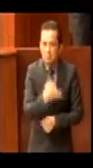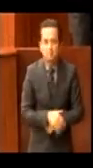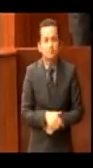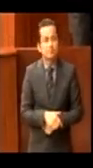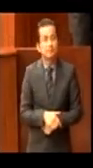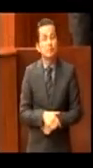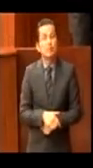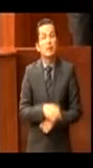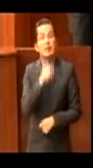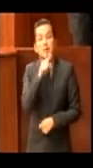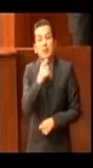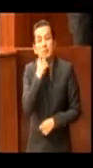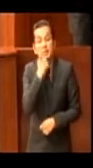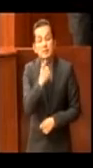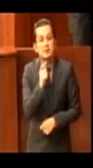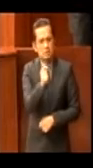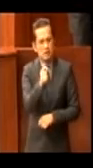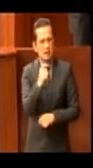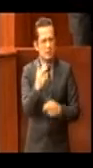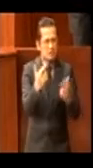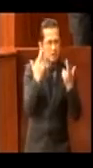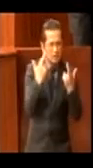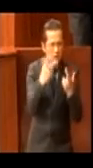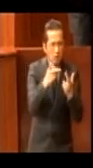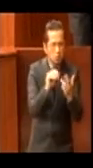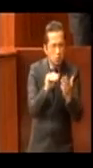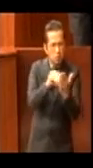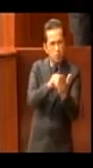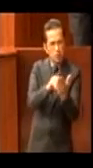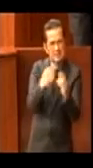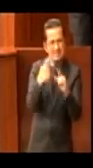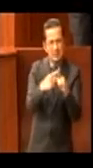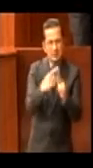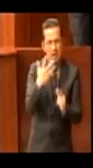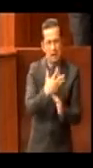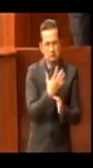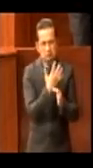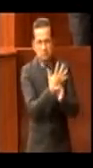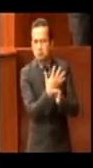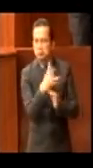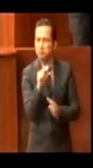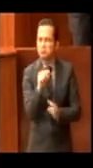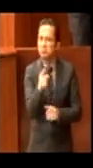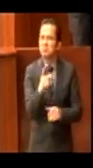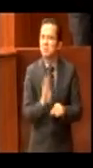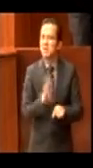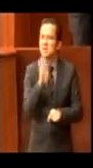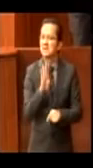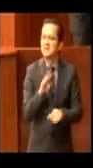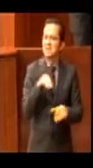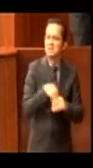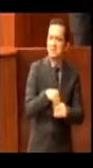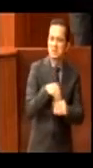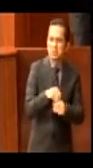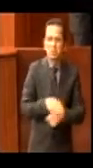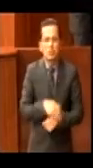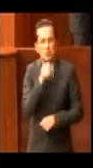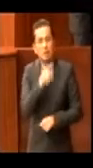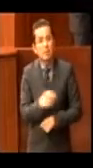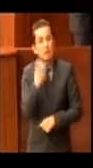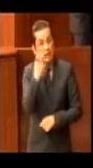parece un mensaje anónimo porque no identifica a su emisor y considera que los promocionales son ilegales porque